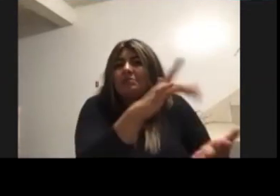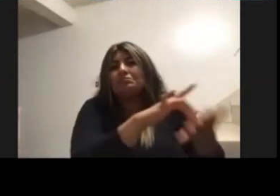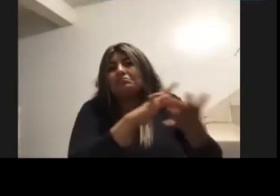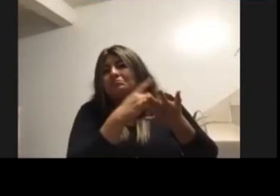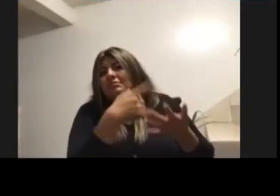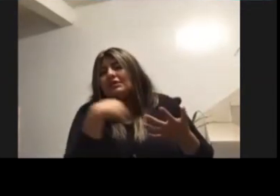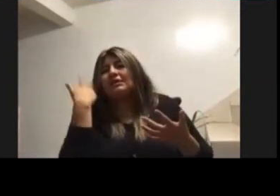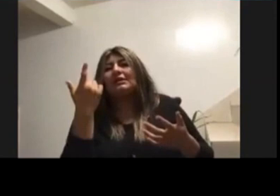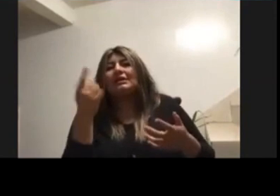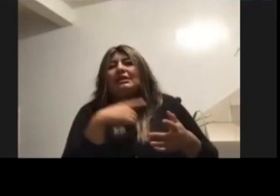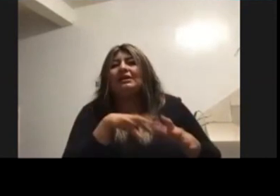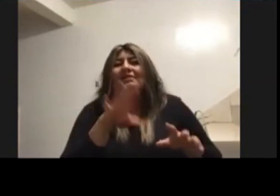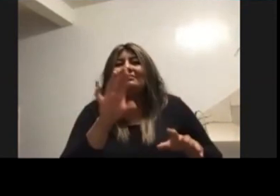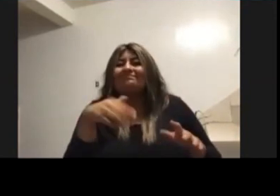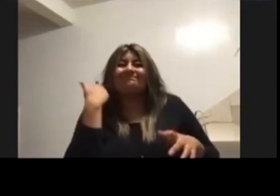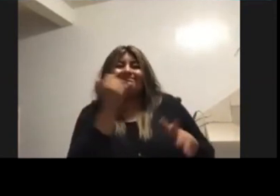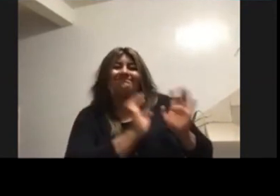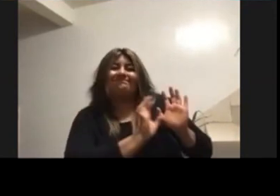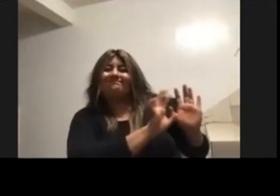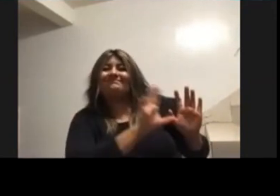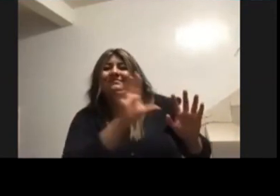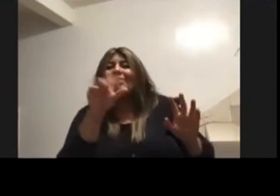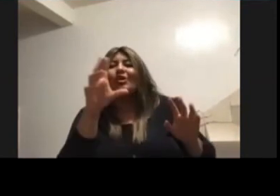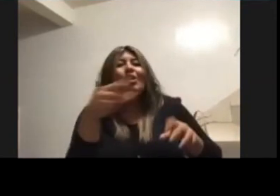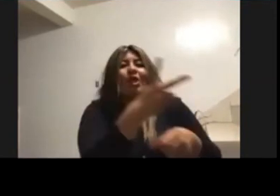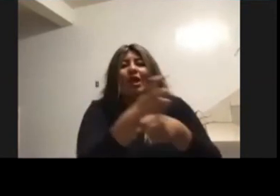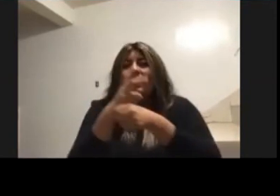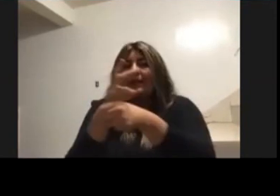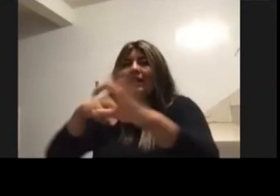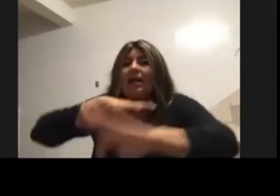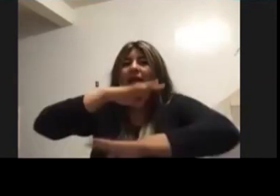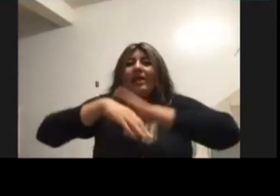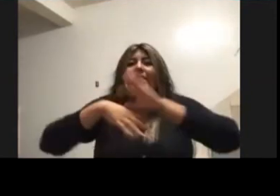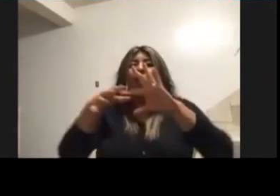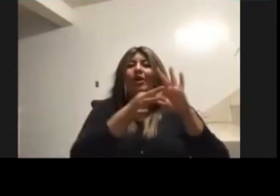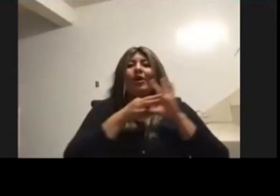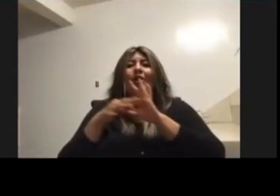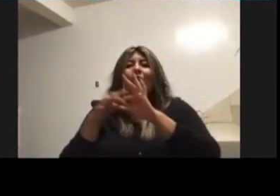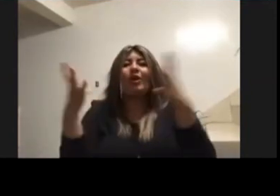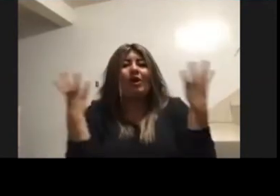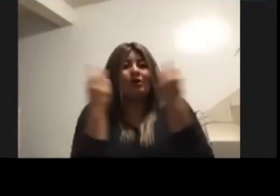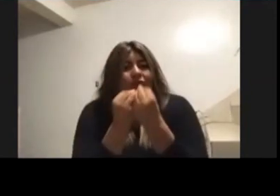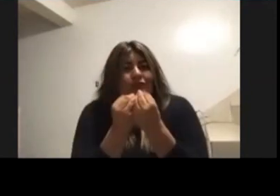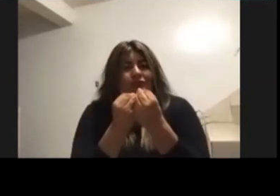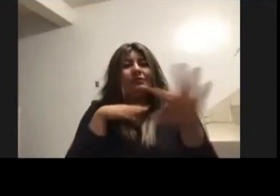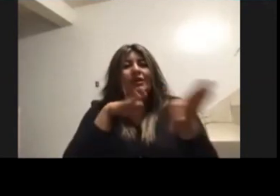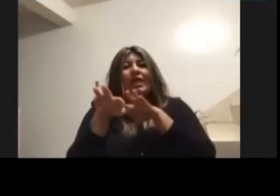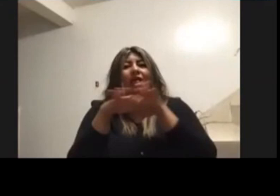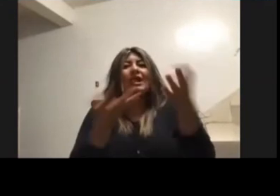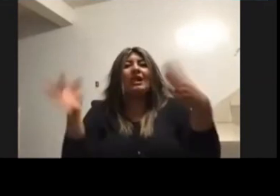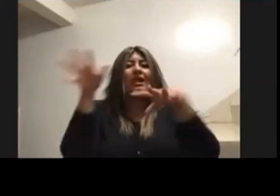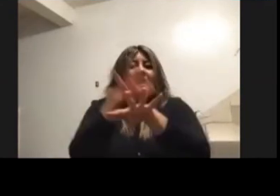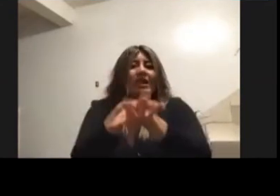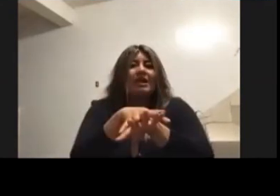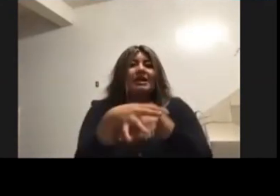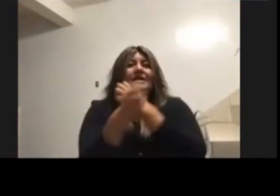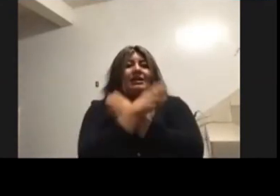tenerlo, empezarle a invitar para que aprenda a hacer todo este aprendizaje